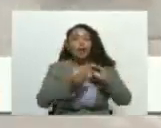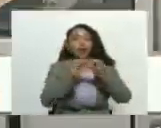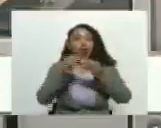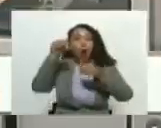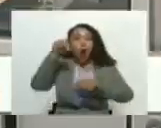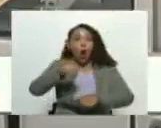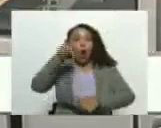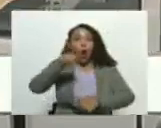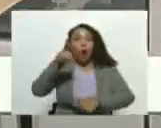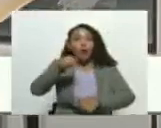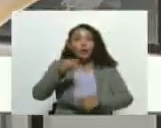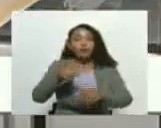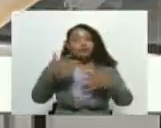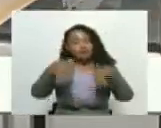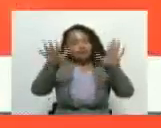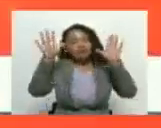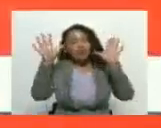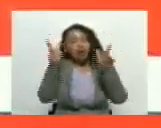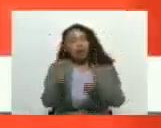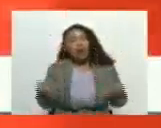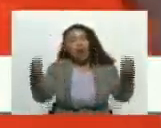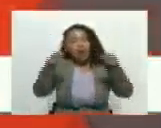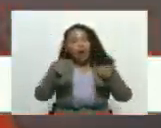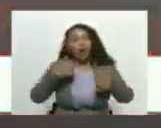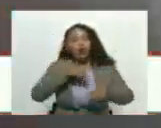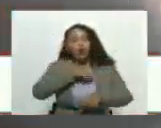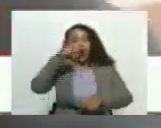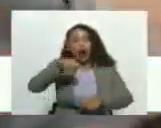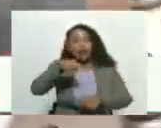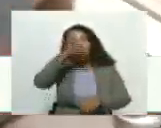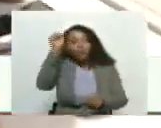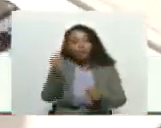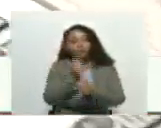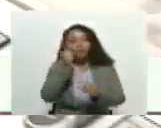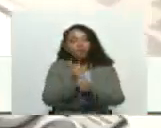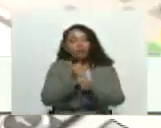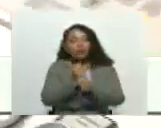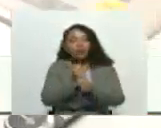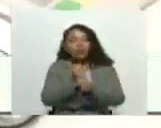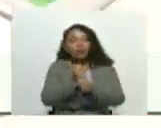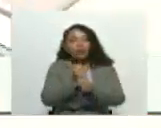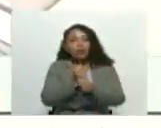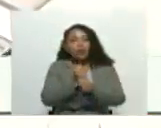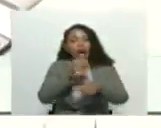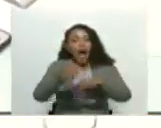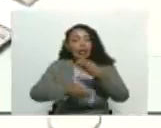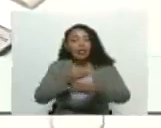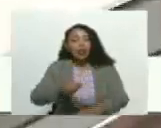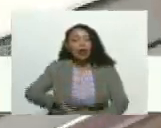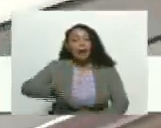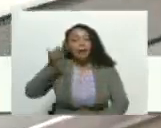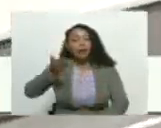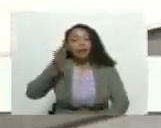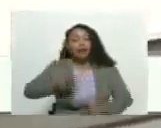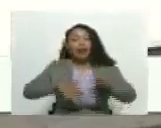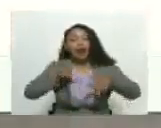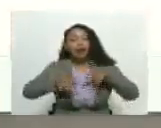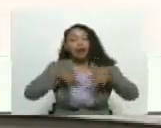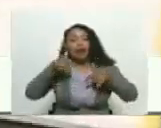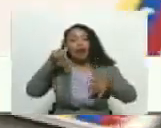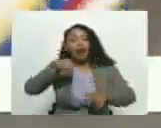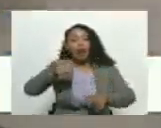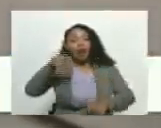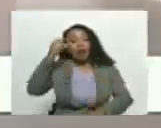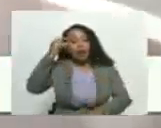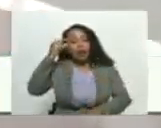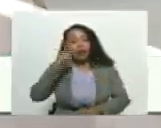A pesar de los bloqueos que hemos estado sometidos, estamos haciendo este importante acto en este día